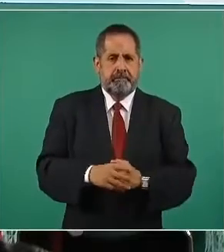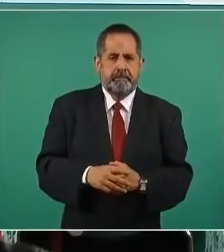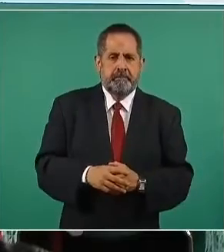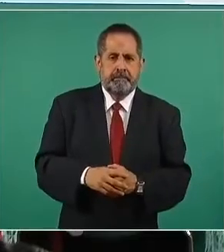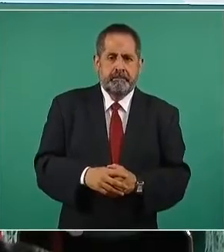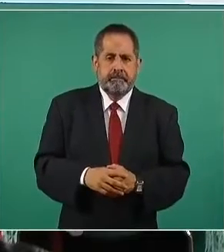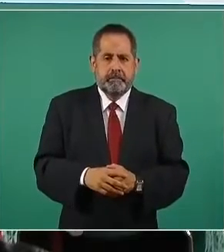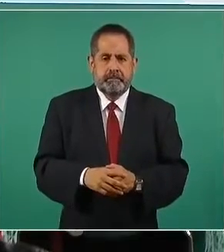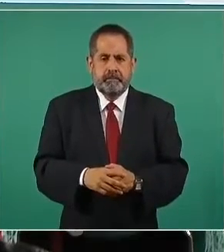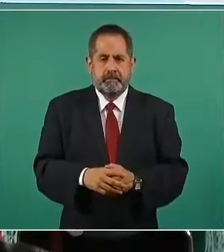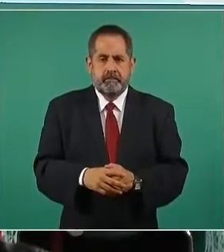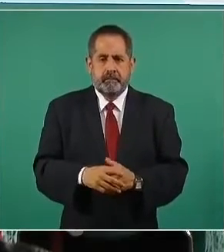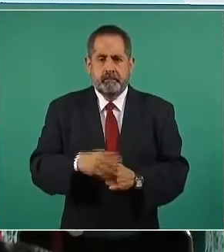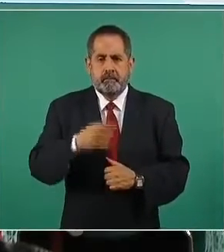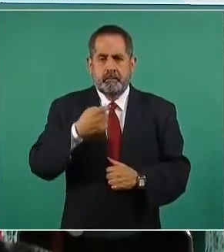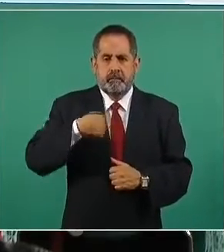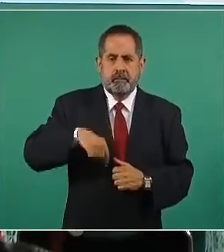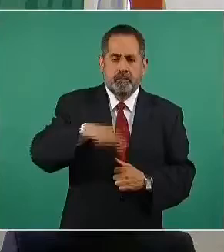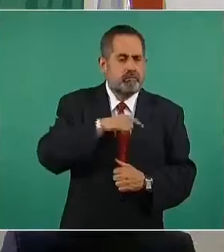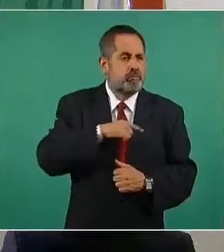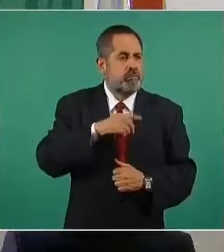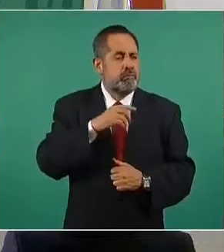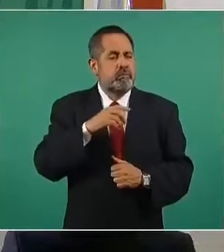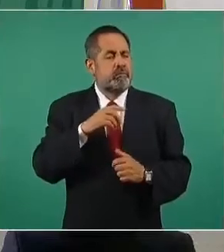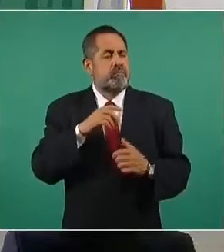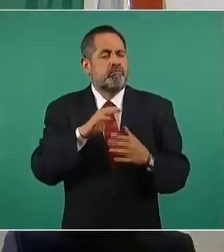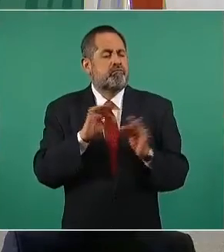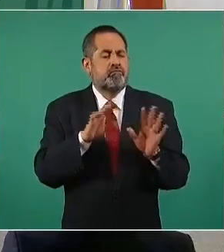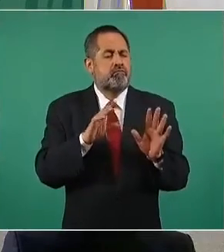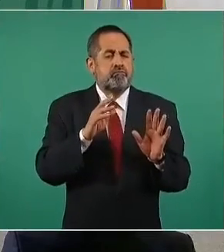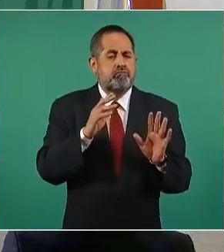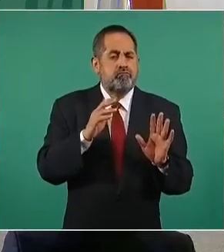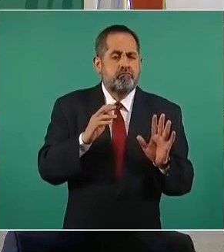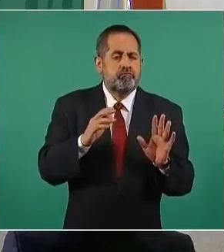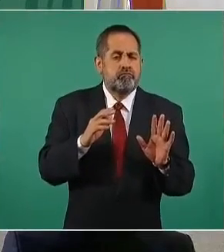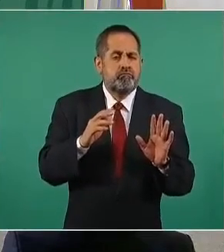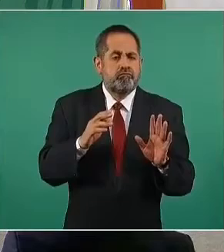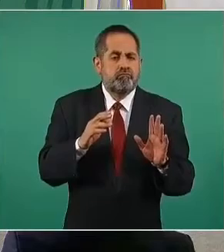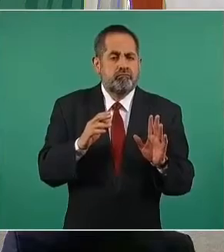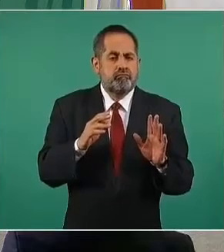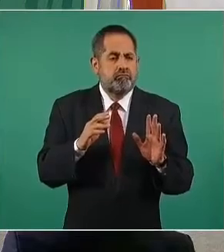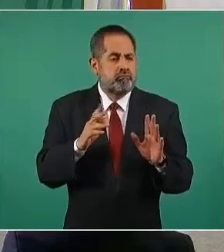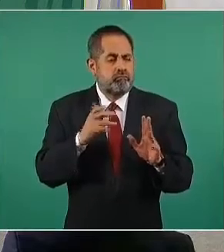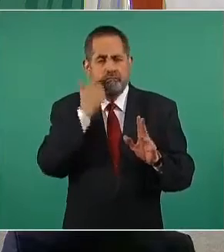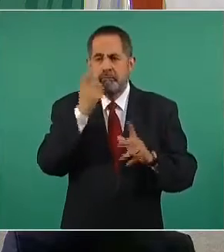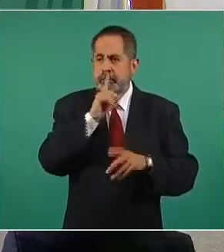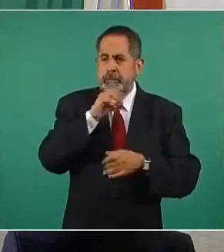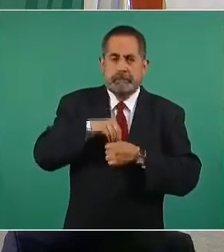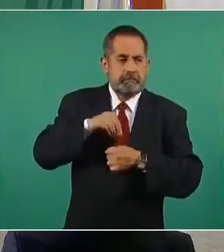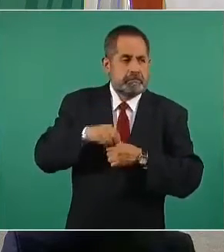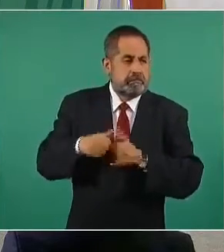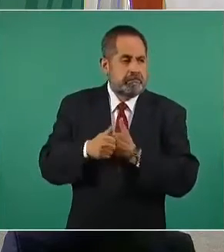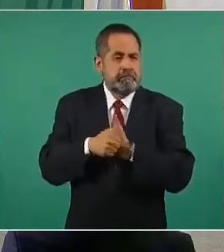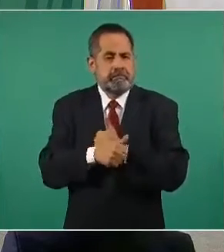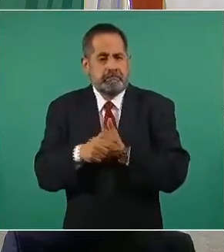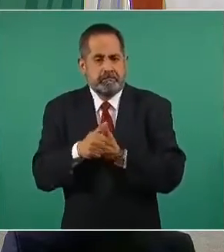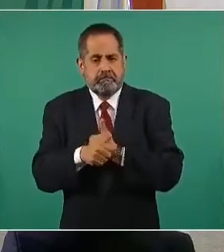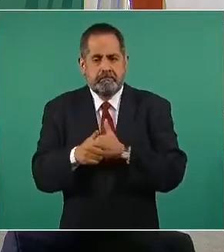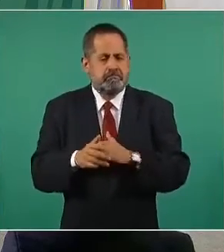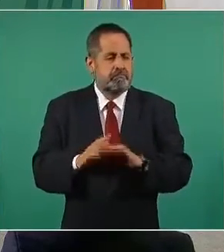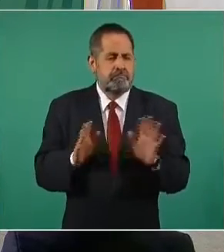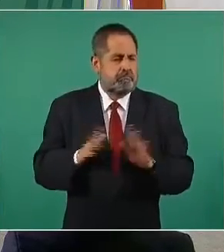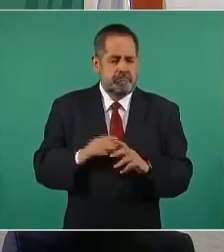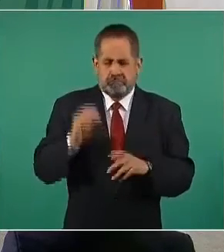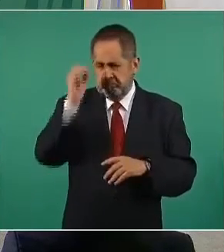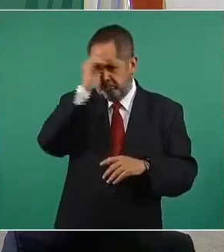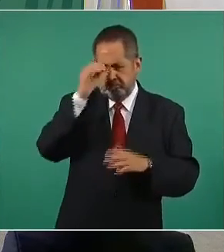como que estamos muy lejos de pretender hacer misterio de nuestras opiniones.